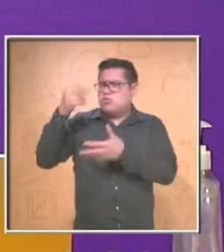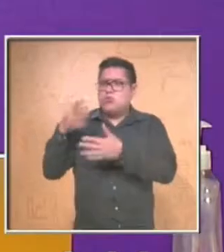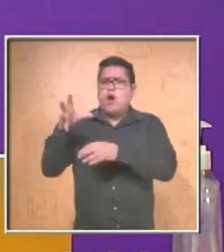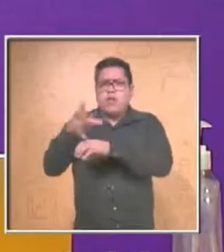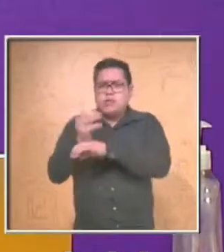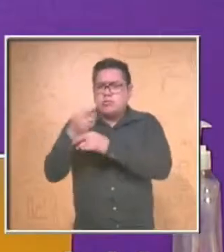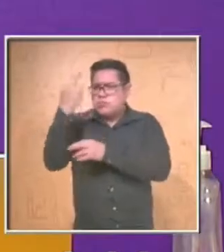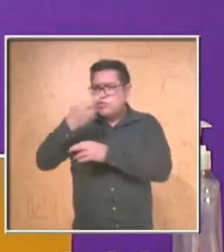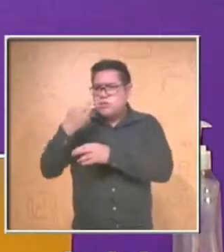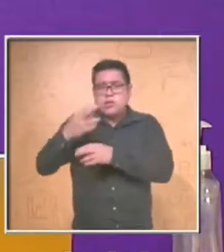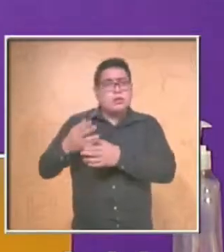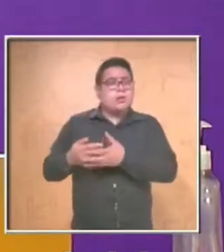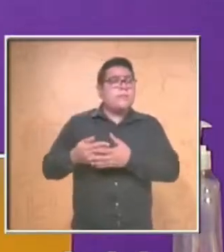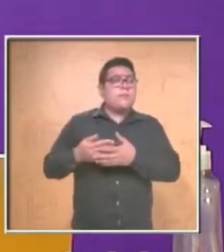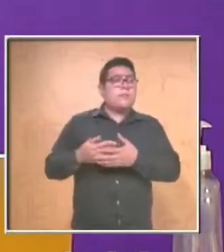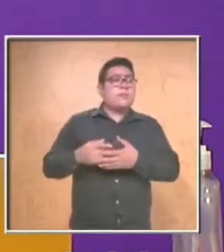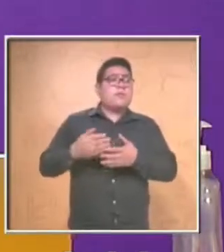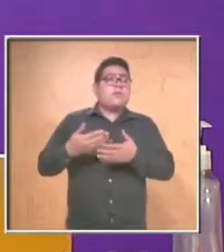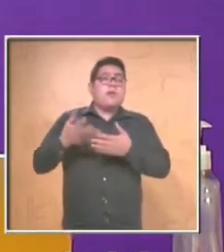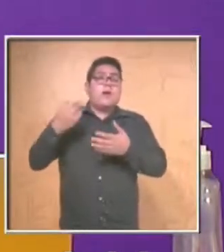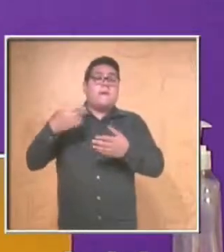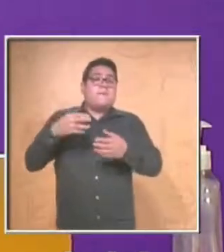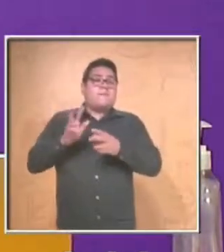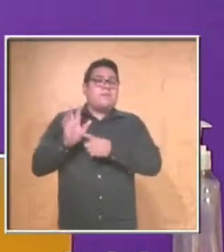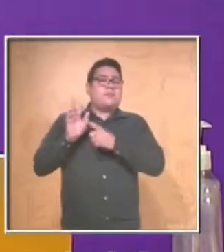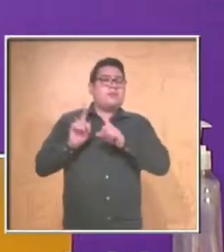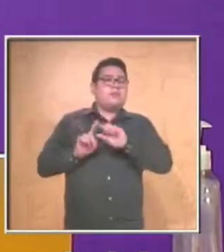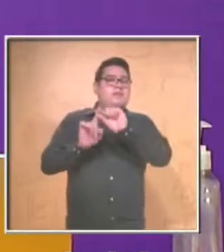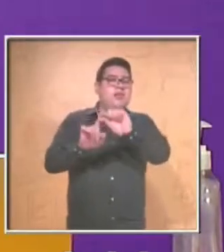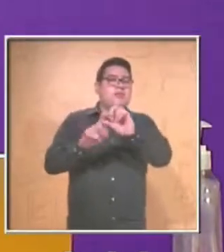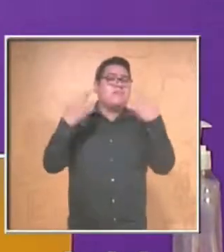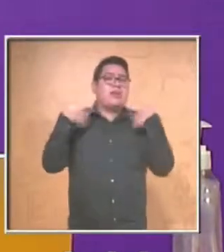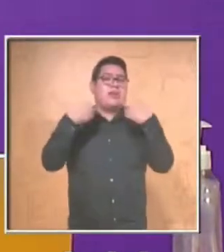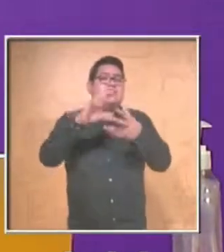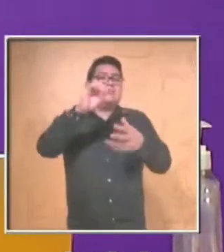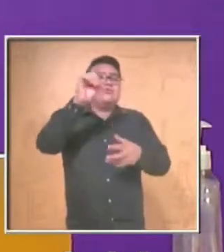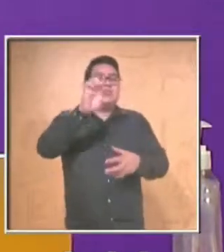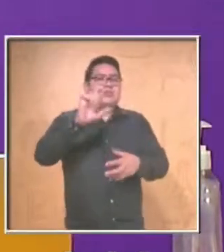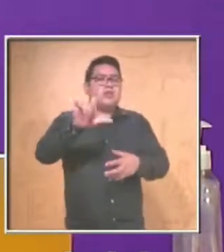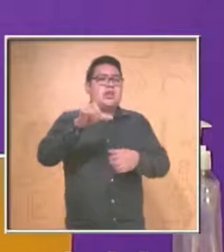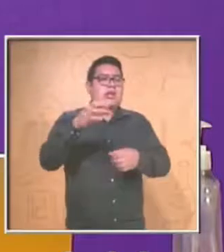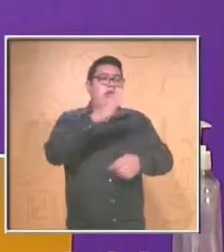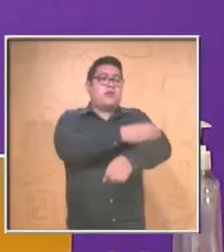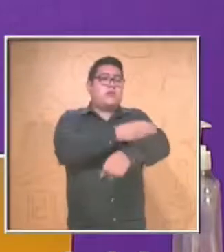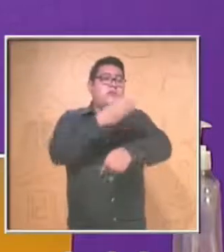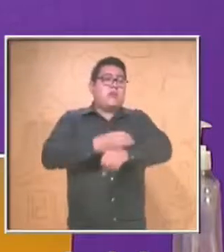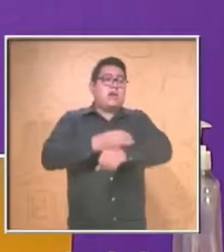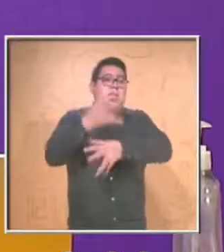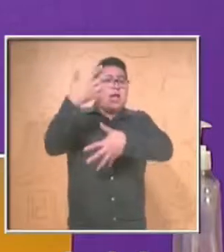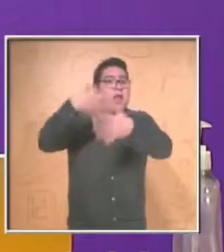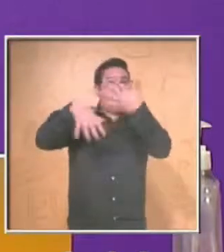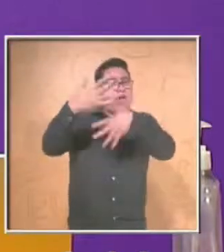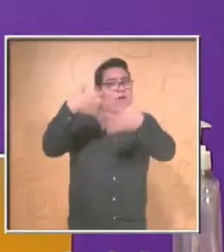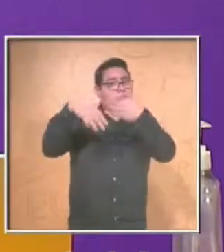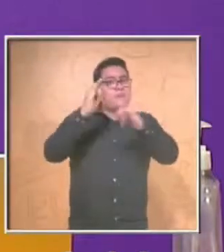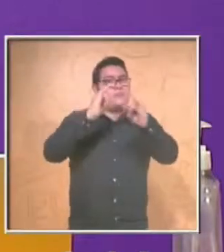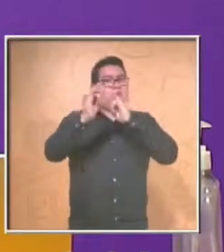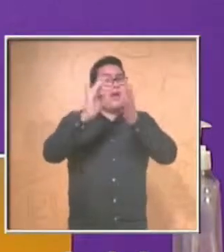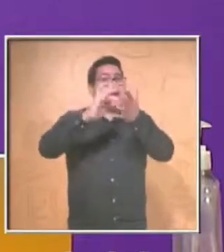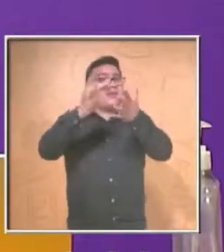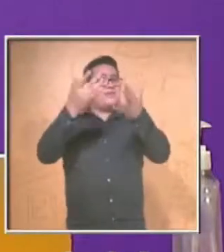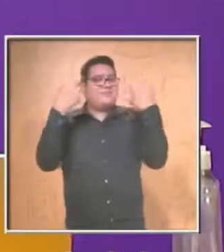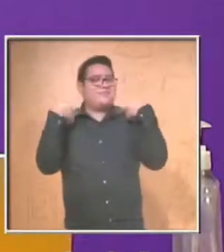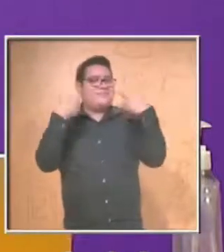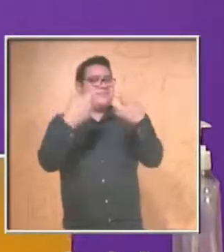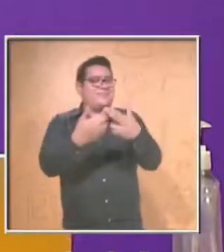de trabajo presentarles al profesor Osiel Domínguez, que nos acompaña en lengua de señas mexicana. Gracias, maestro,